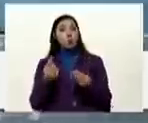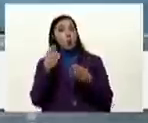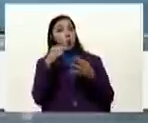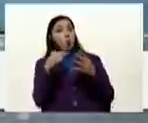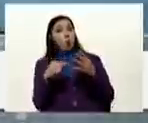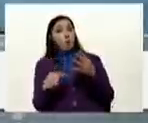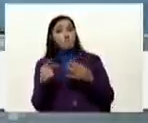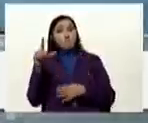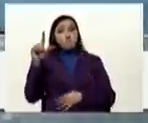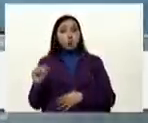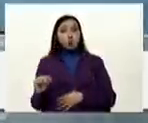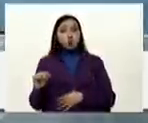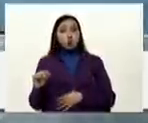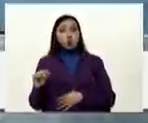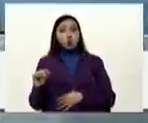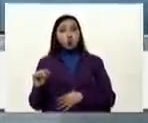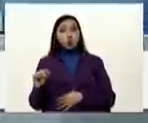poquito,